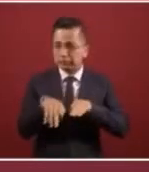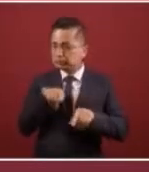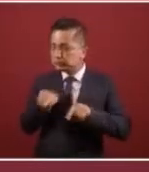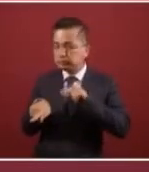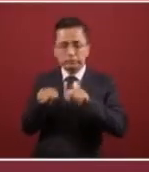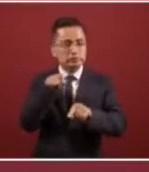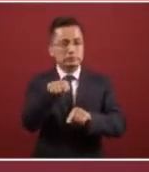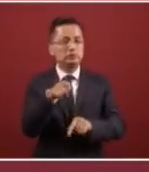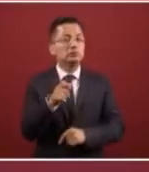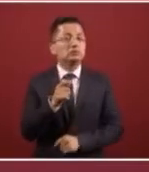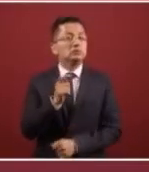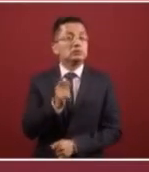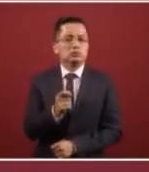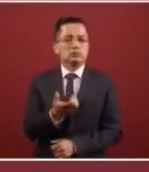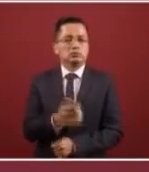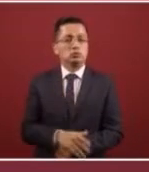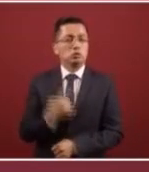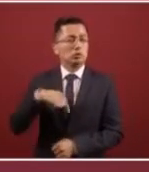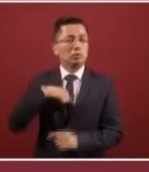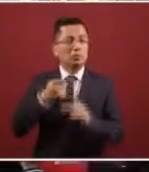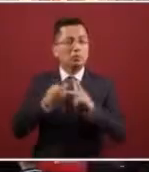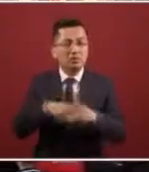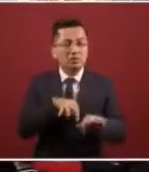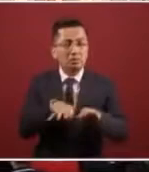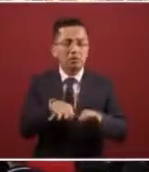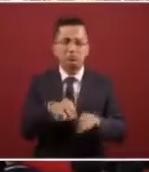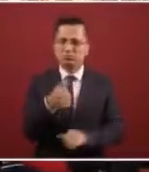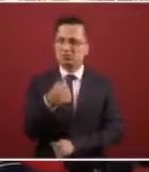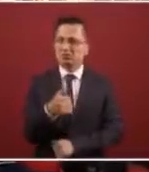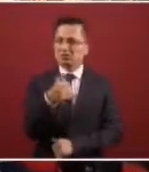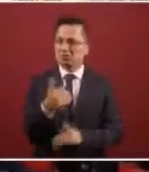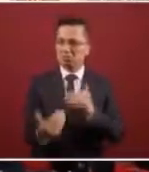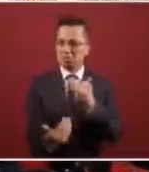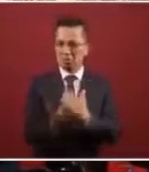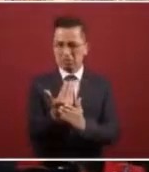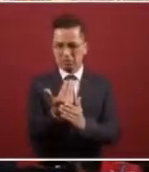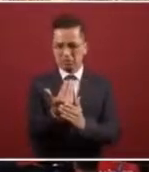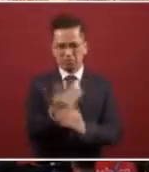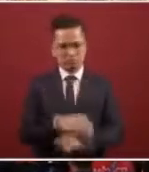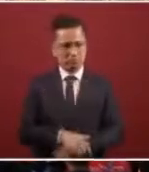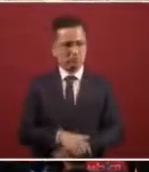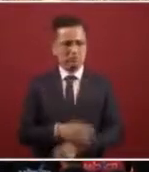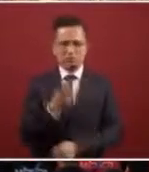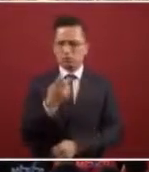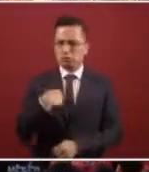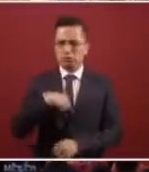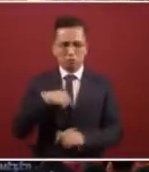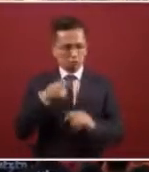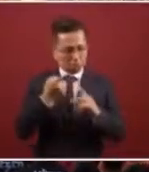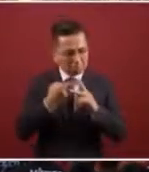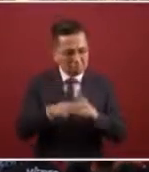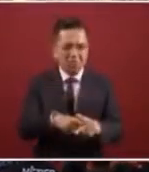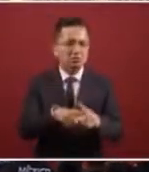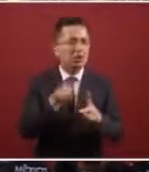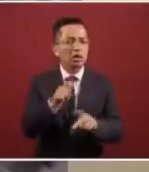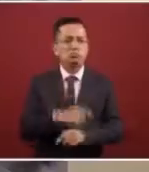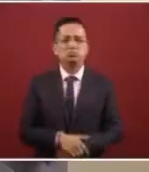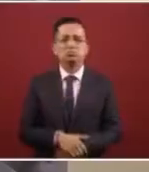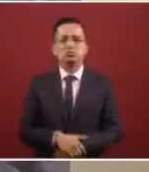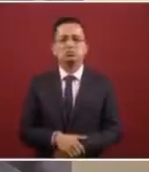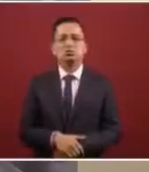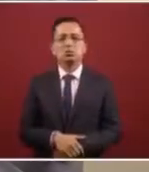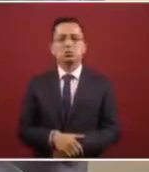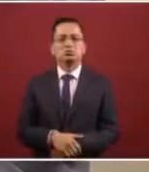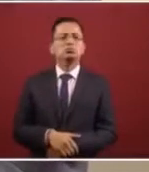desde las 6 de la mañana, que empezamos con la reunión